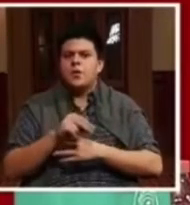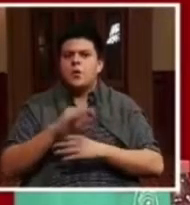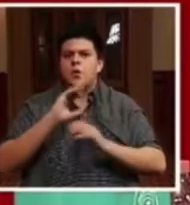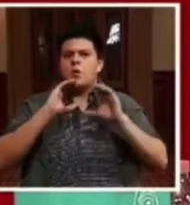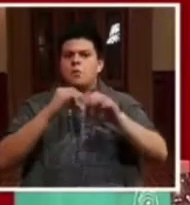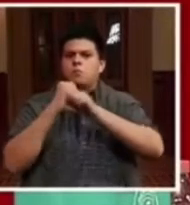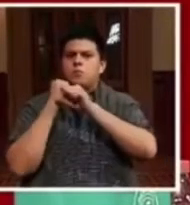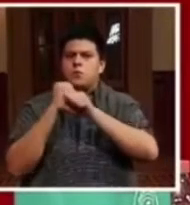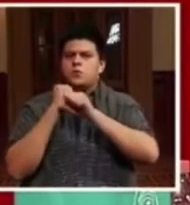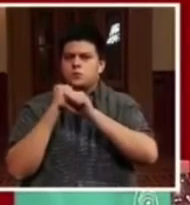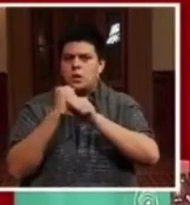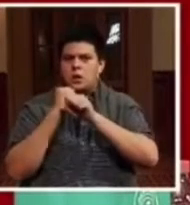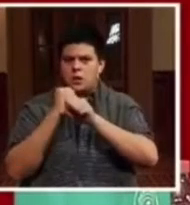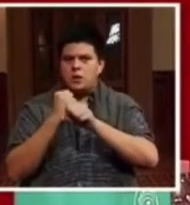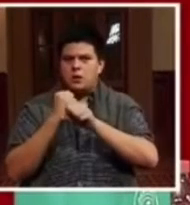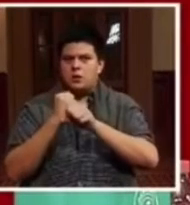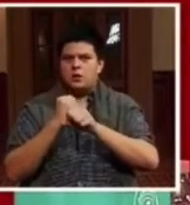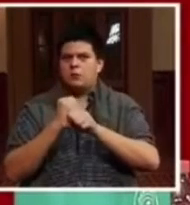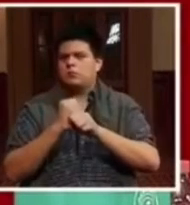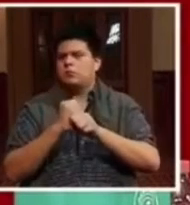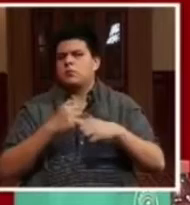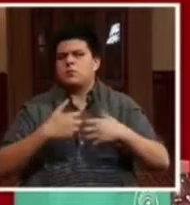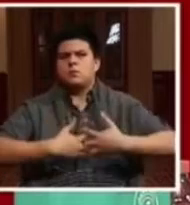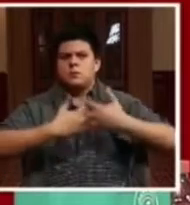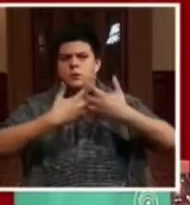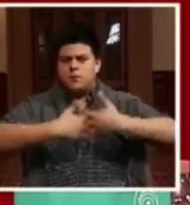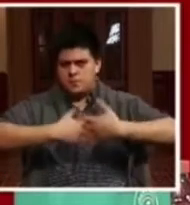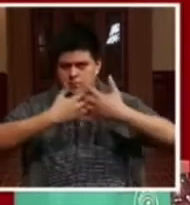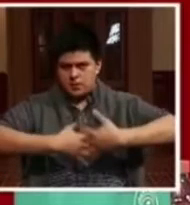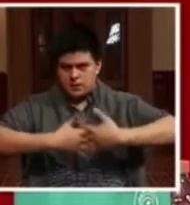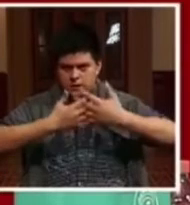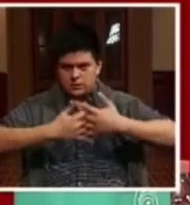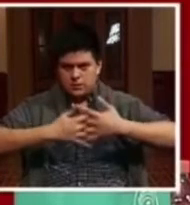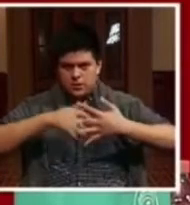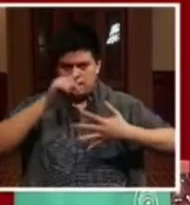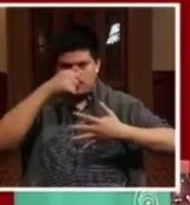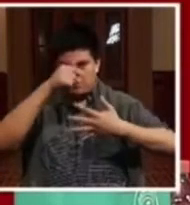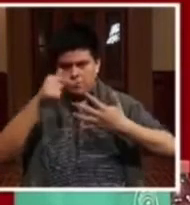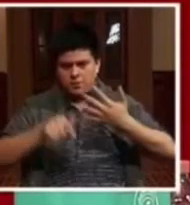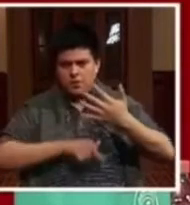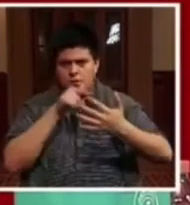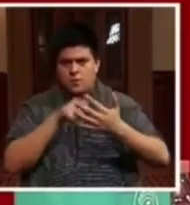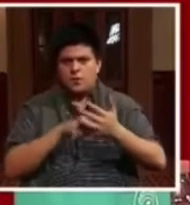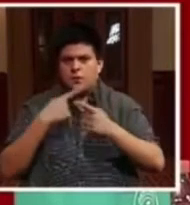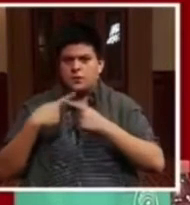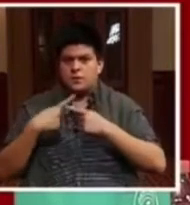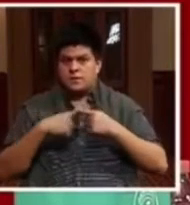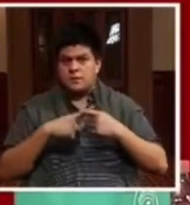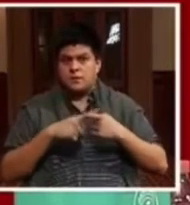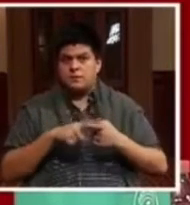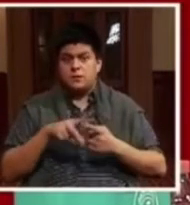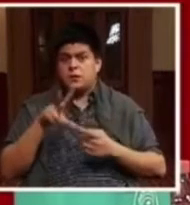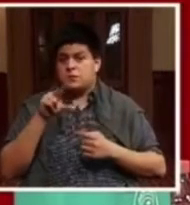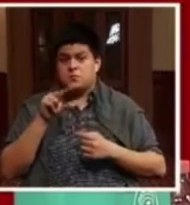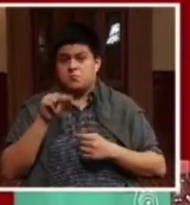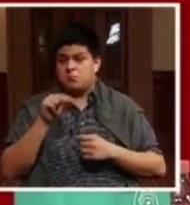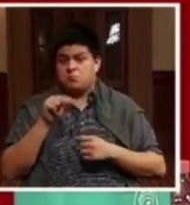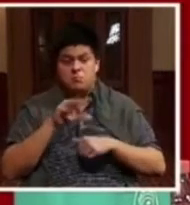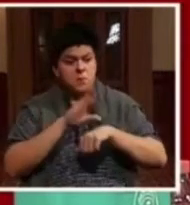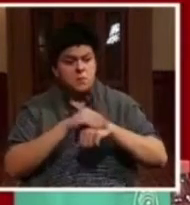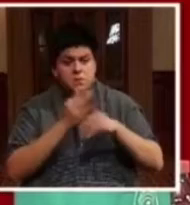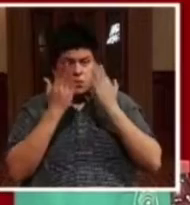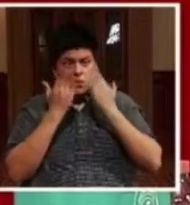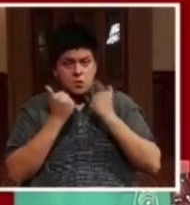posadas, posadas de las empresas, de las diferentes instituciones, no está